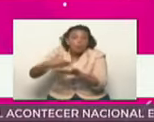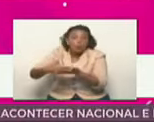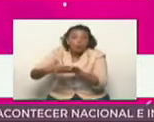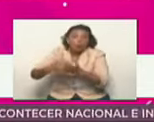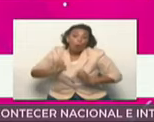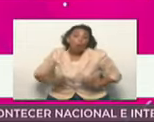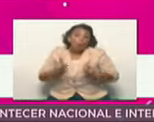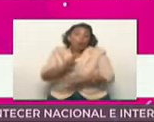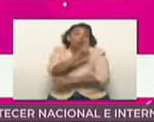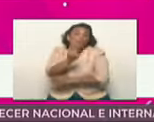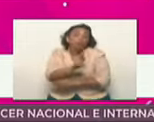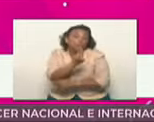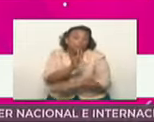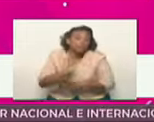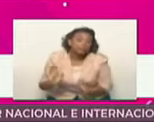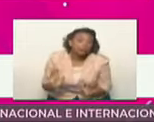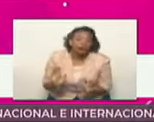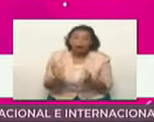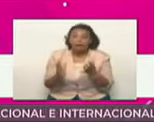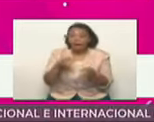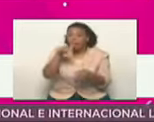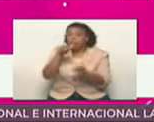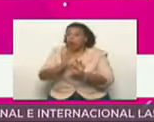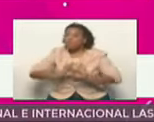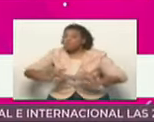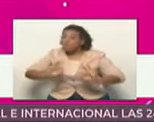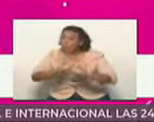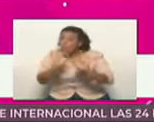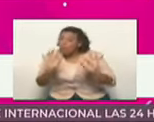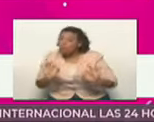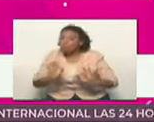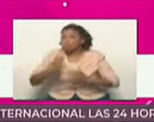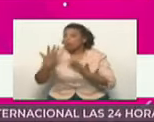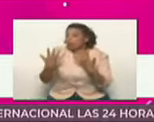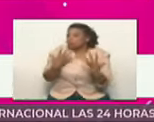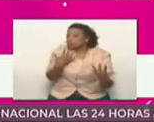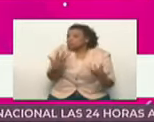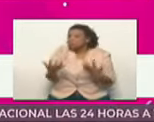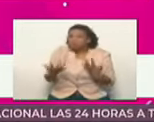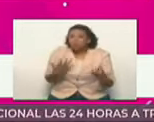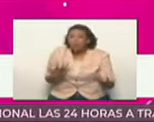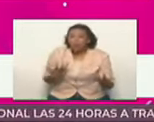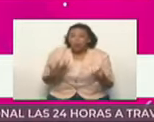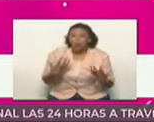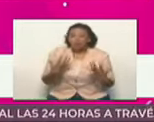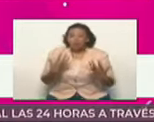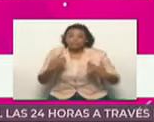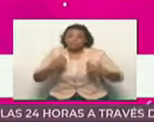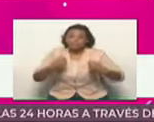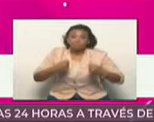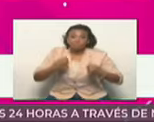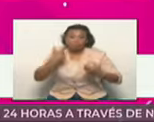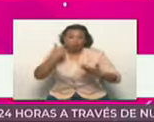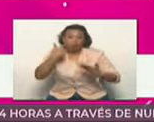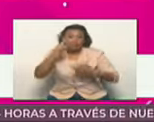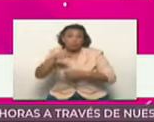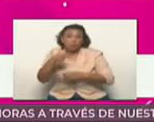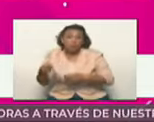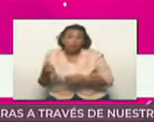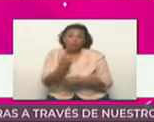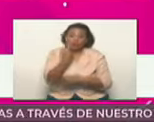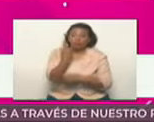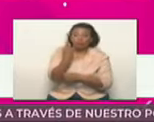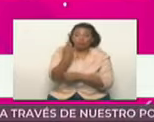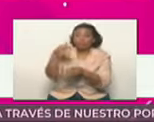podía utilizar una especie de fuerza de veto, solamente